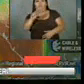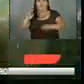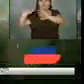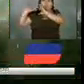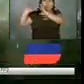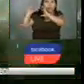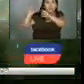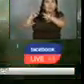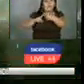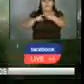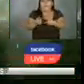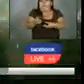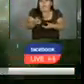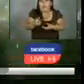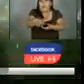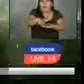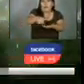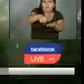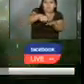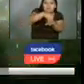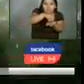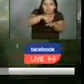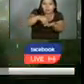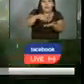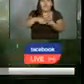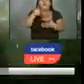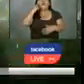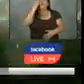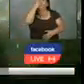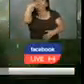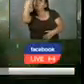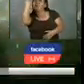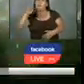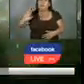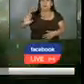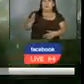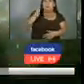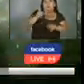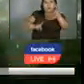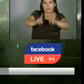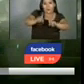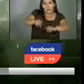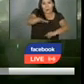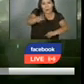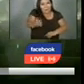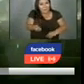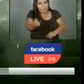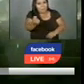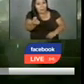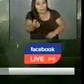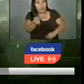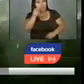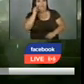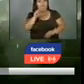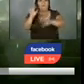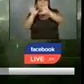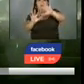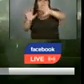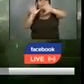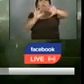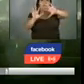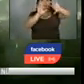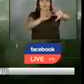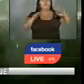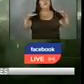Sonsonati, municipios cercanos. Las lluvias también se registran en Aguachapán, en Metapán y Texistepeque. Todas se desplazan hacia el